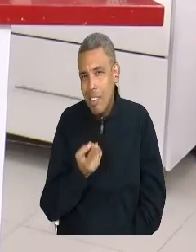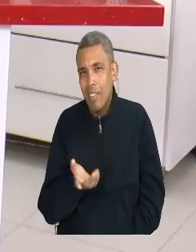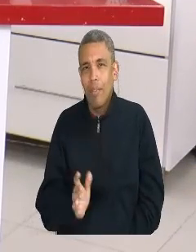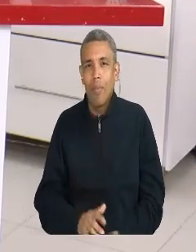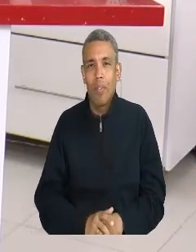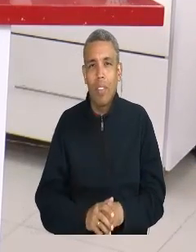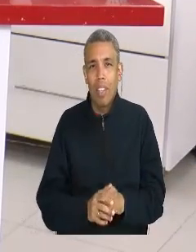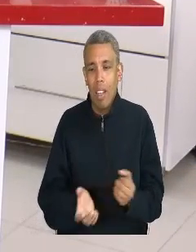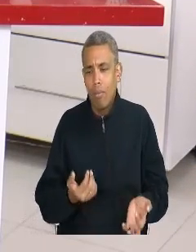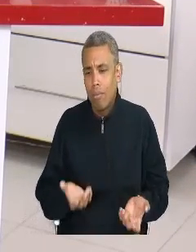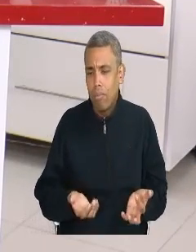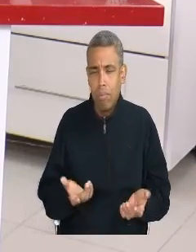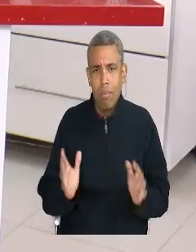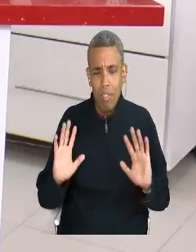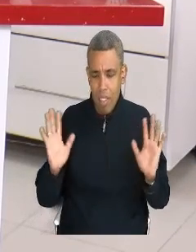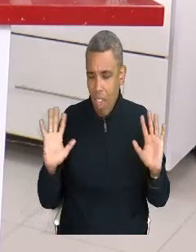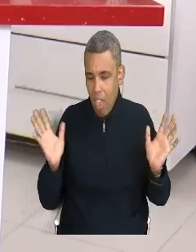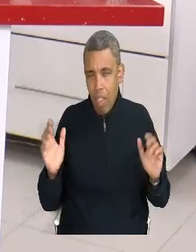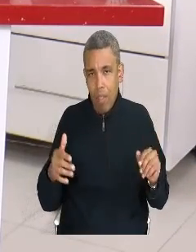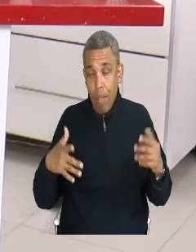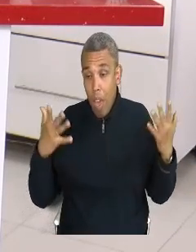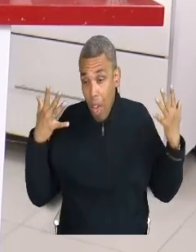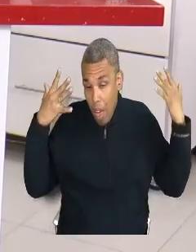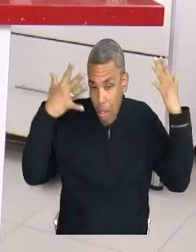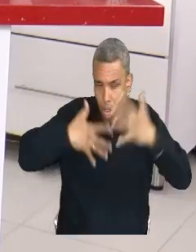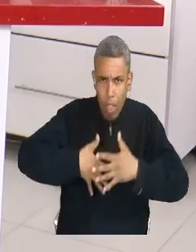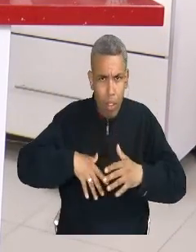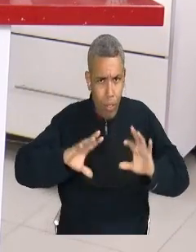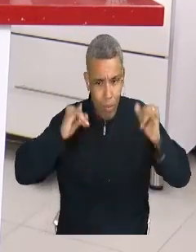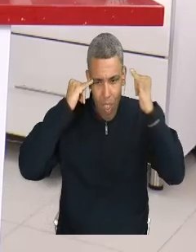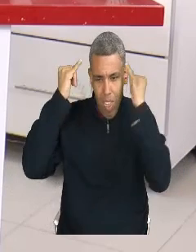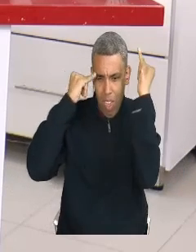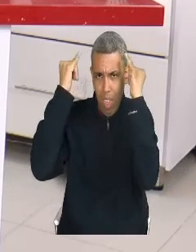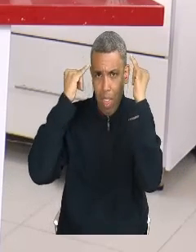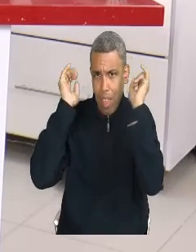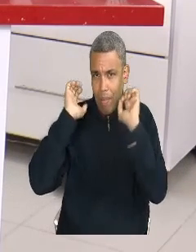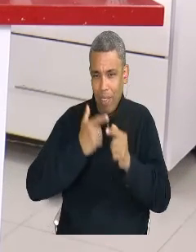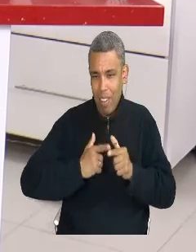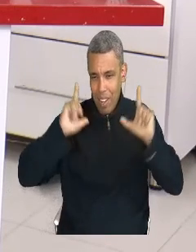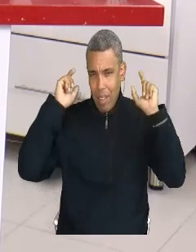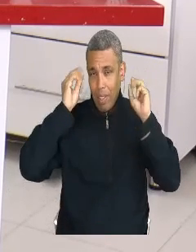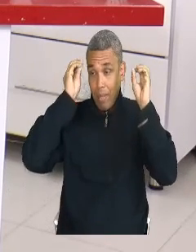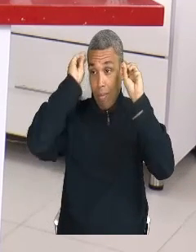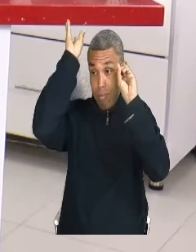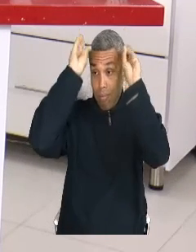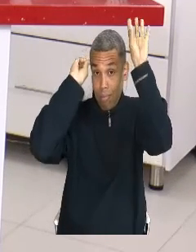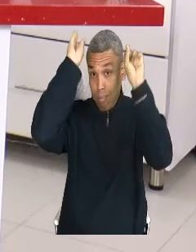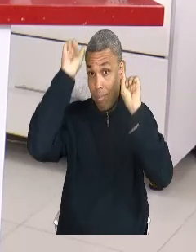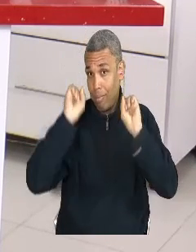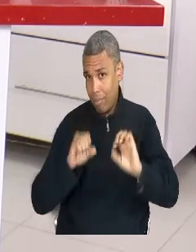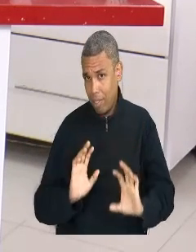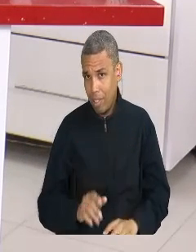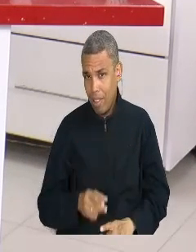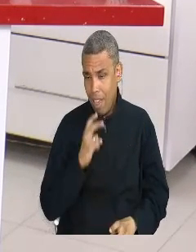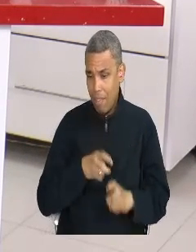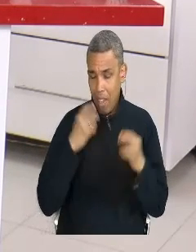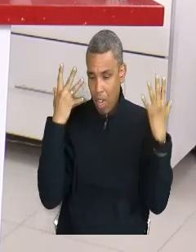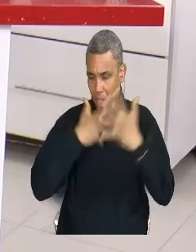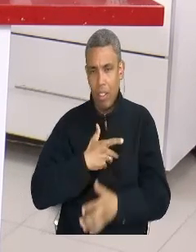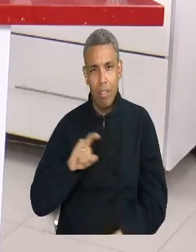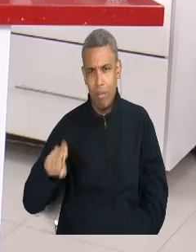que la cocina ya está inventada, lo que hay es que innovarla. Entonces la cocina es para no complicarse, la